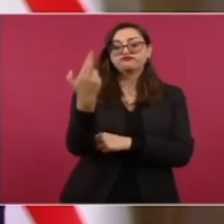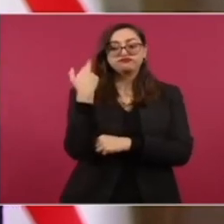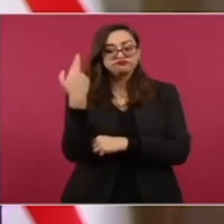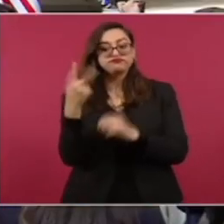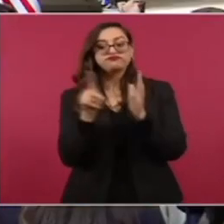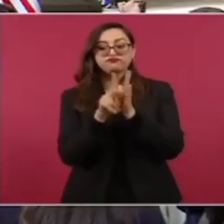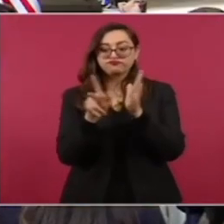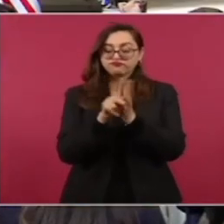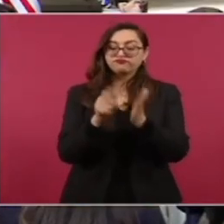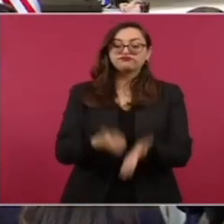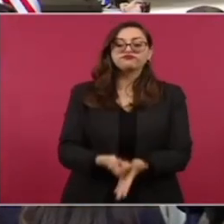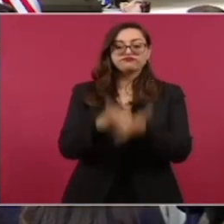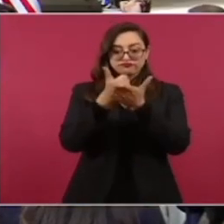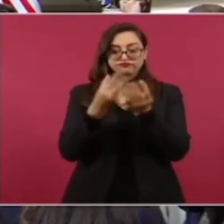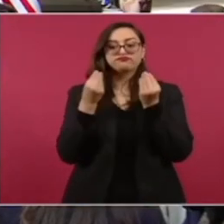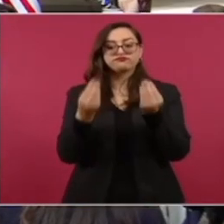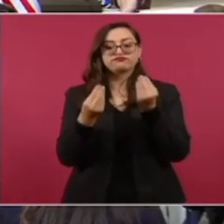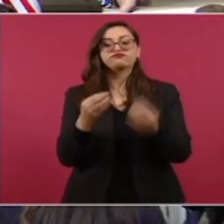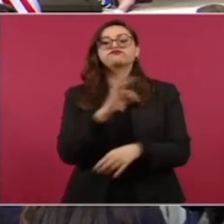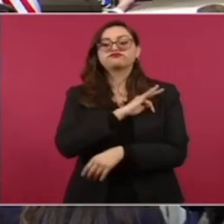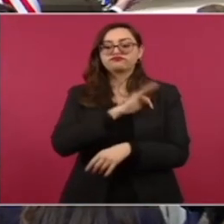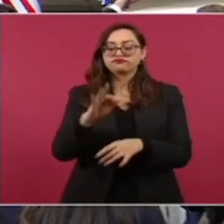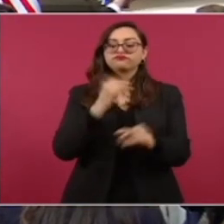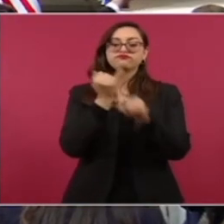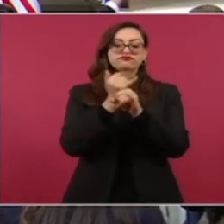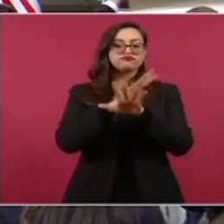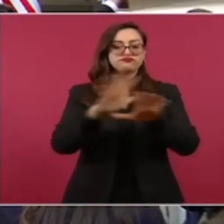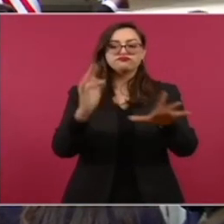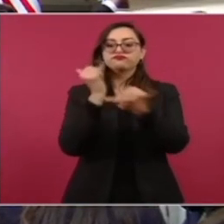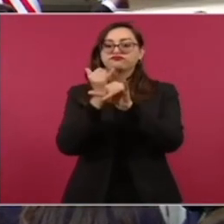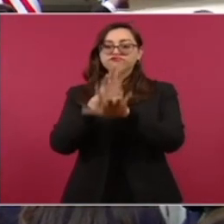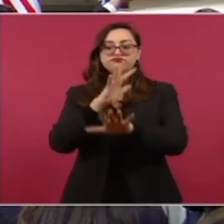pueden ayudar mucho a informar más,